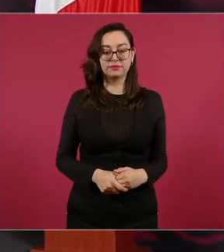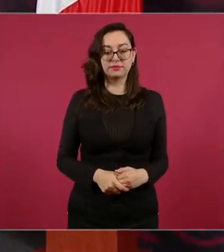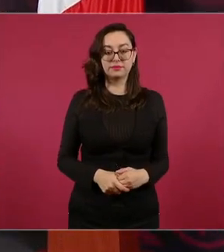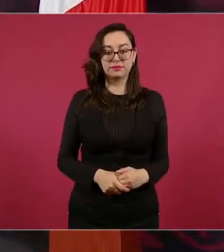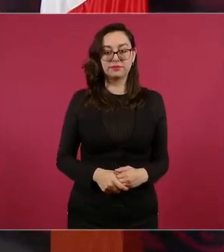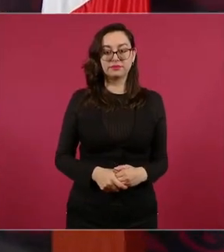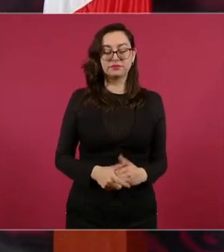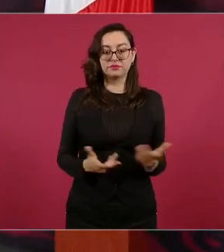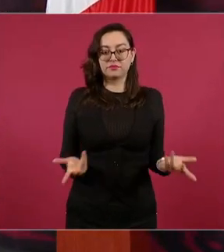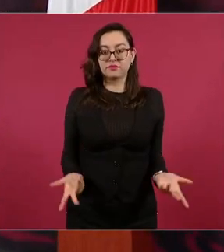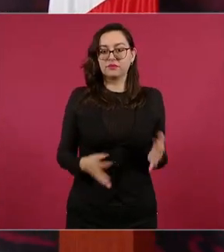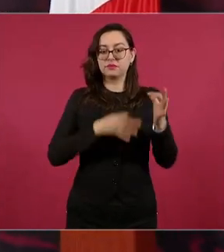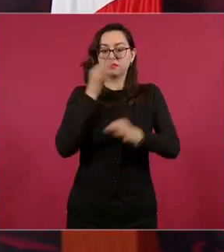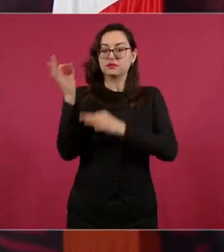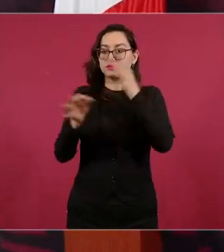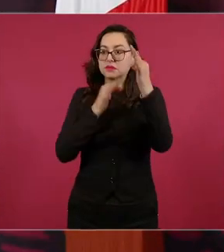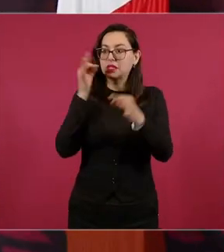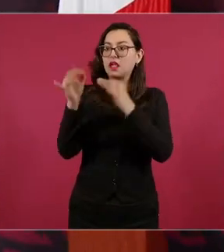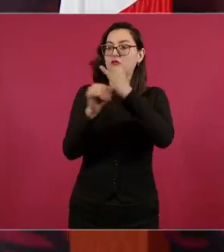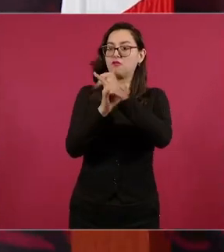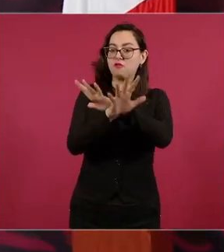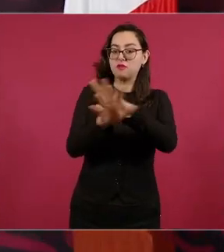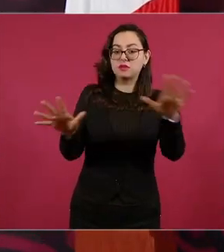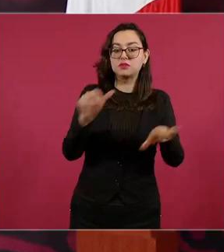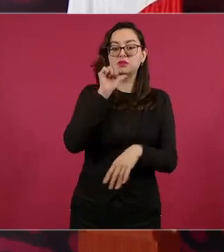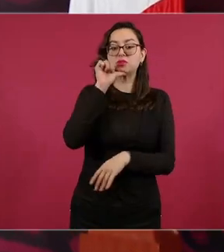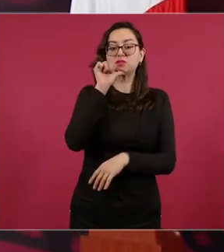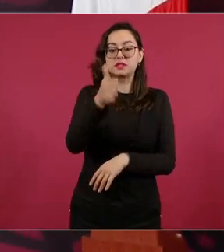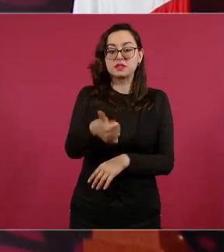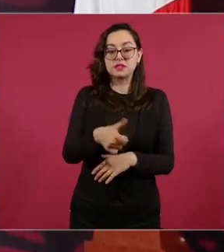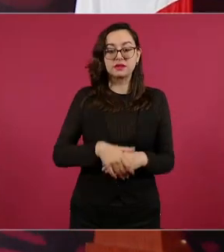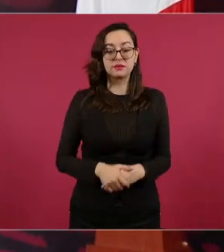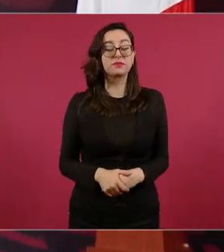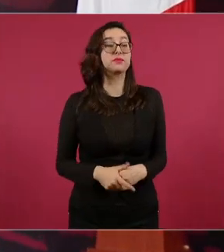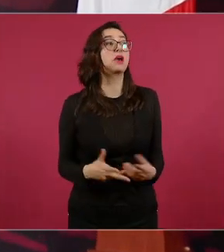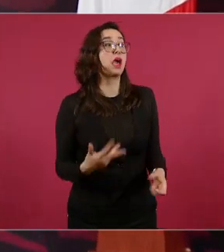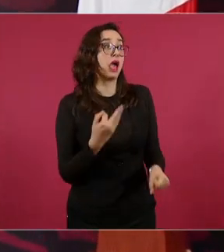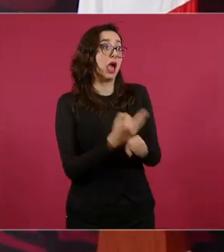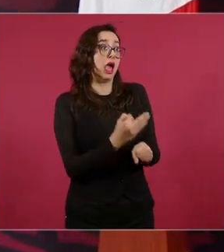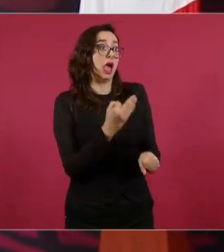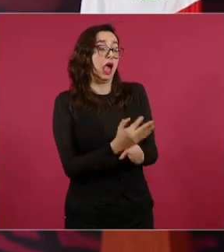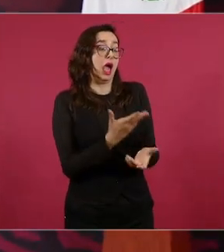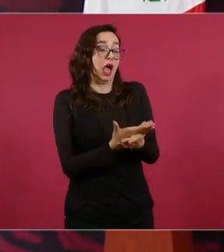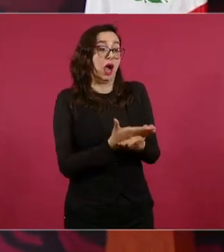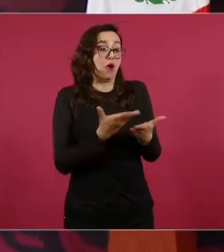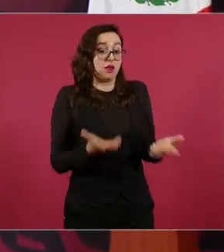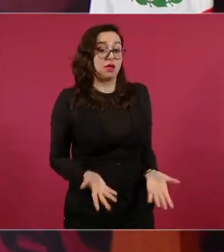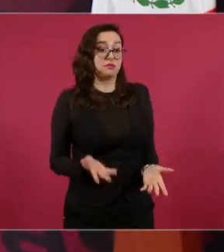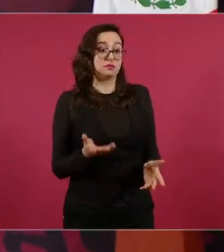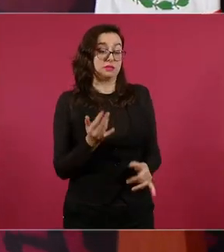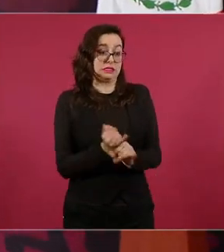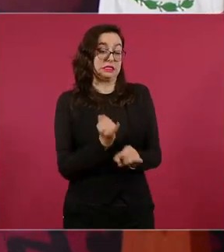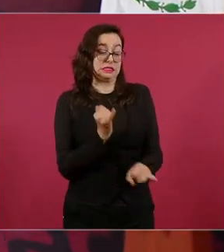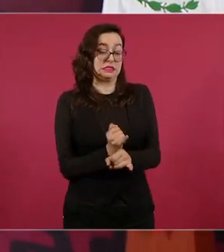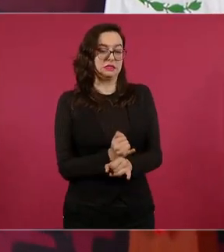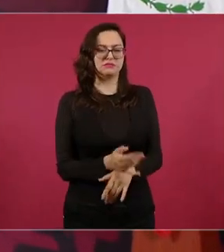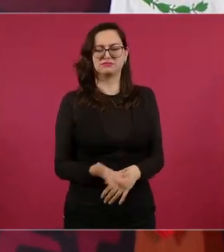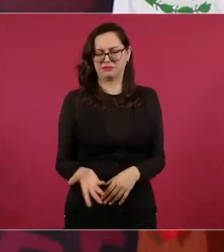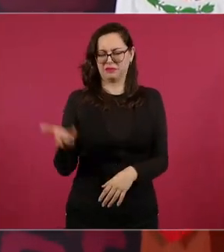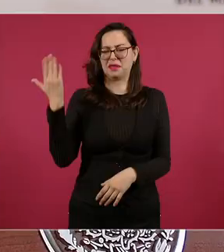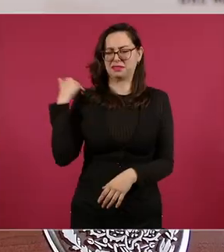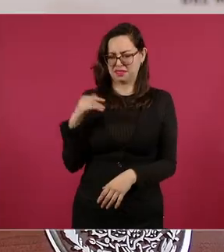no se sabía nada bueno es que también se están aprovechando las redes sociales ahora para no no no ya existían las redes sociales